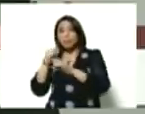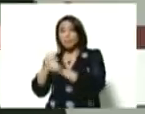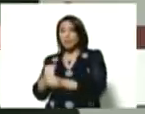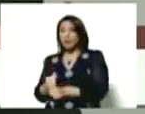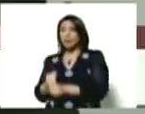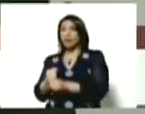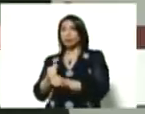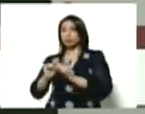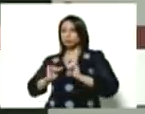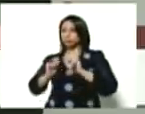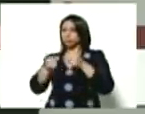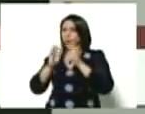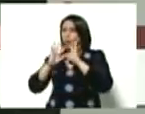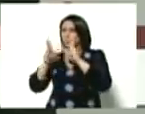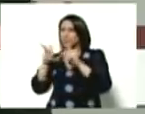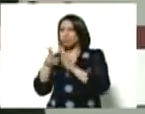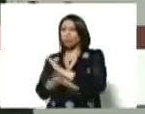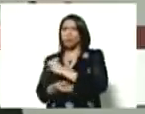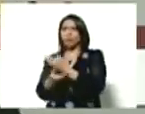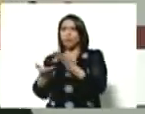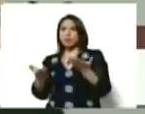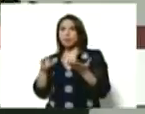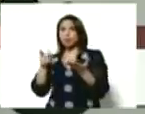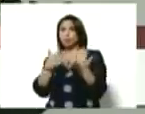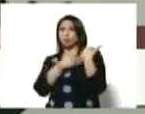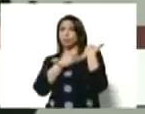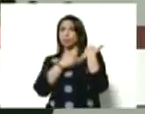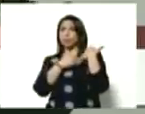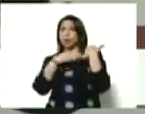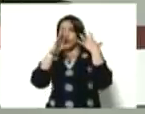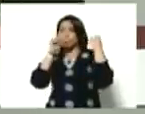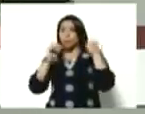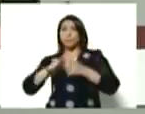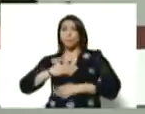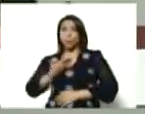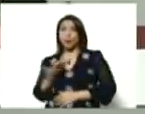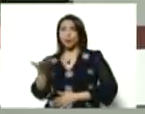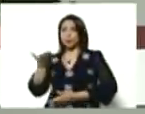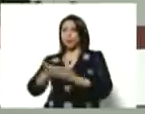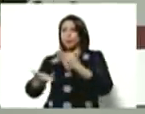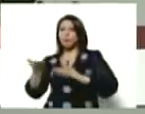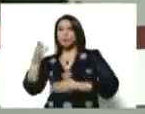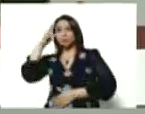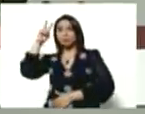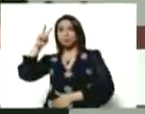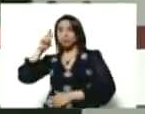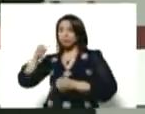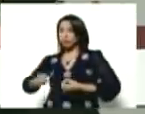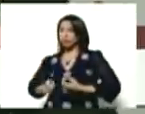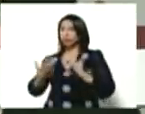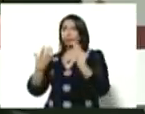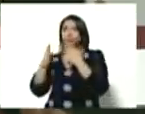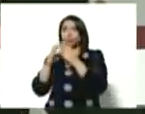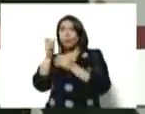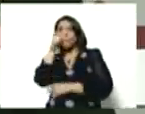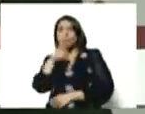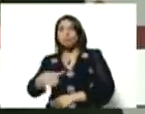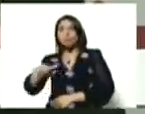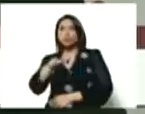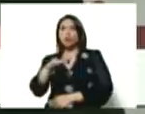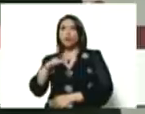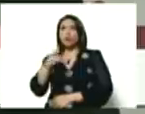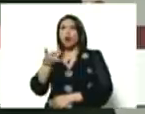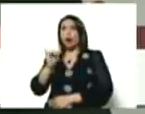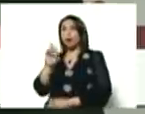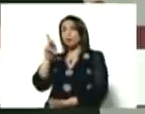Creo que sin lugar a dudas, esos representantes diplomáticos podrán transmitirle a sus cancillerías, a sus gobiernos y a sus pueblos que han